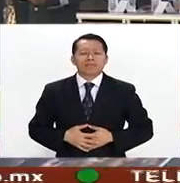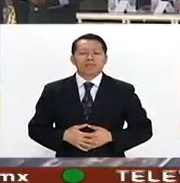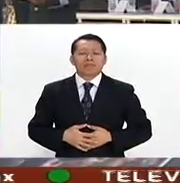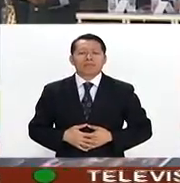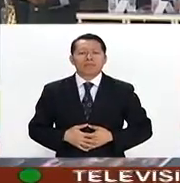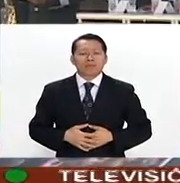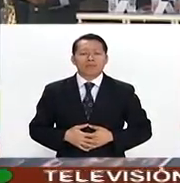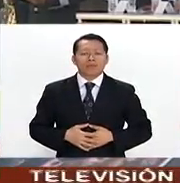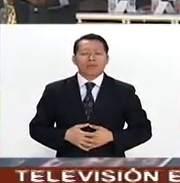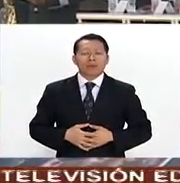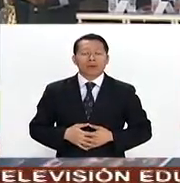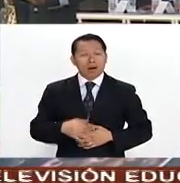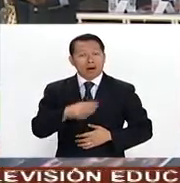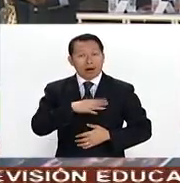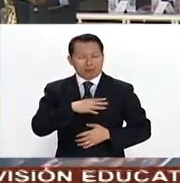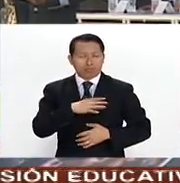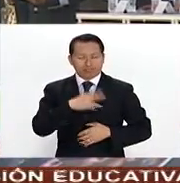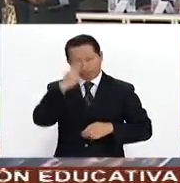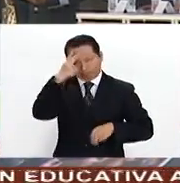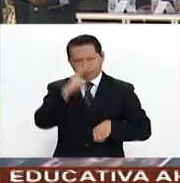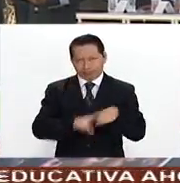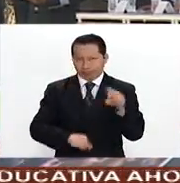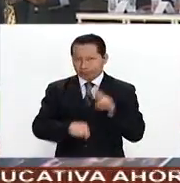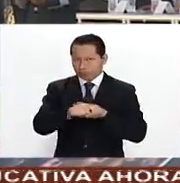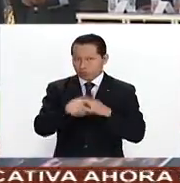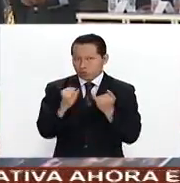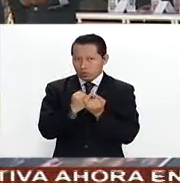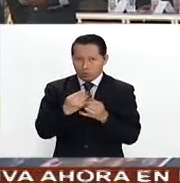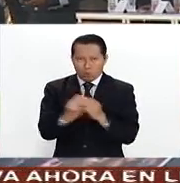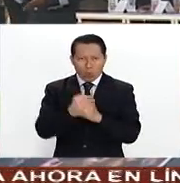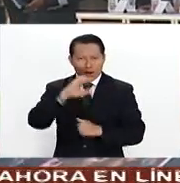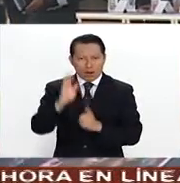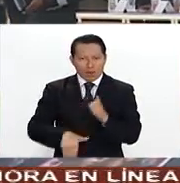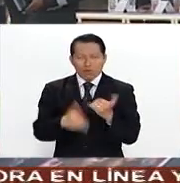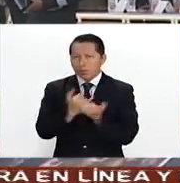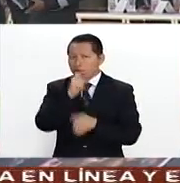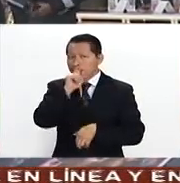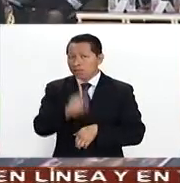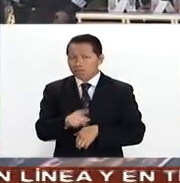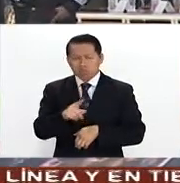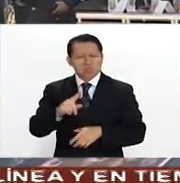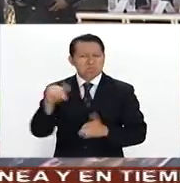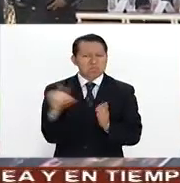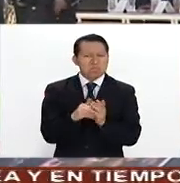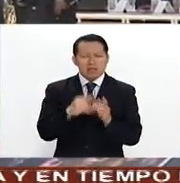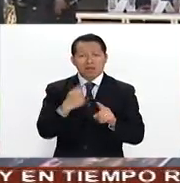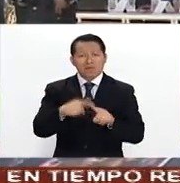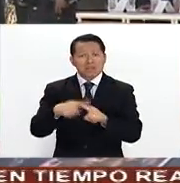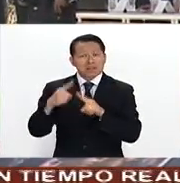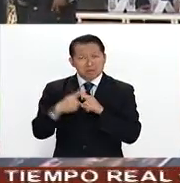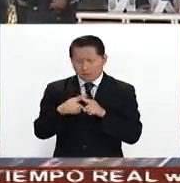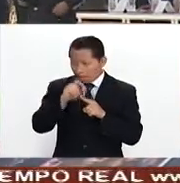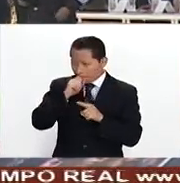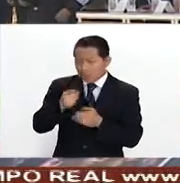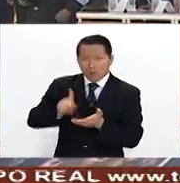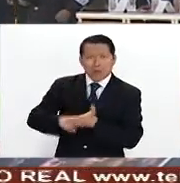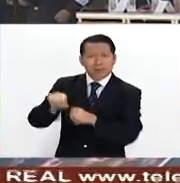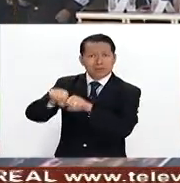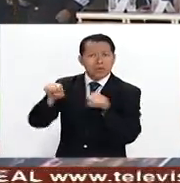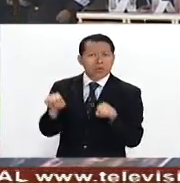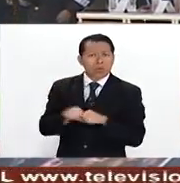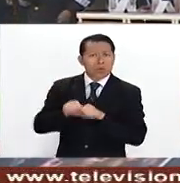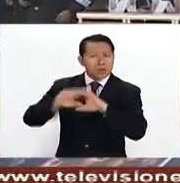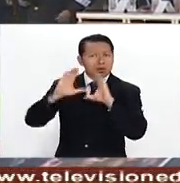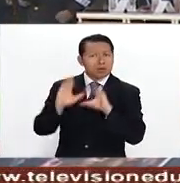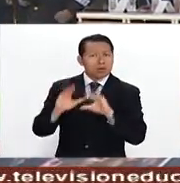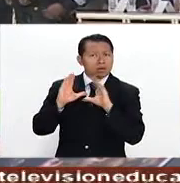Ustedes, sargentos, que hoy culminan su curso, y muchos miles que han pasado por estas aulas, han